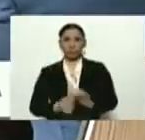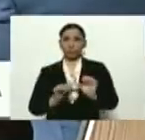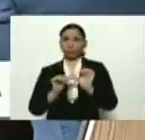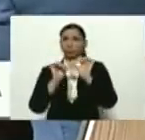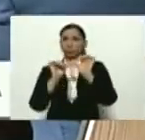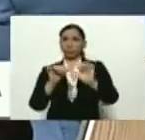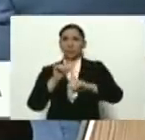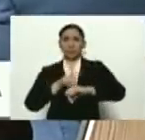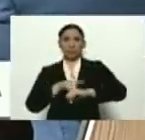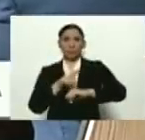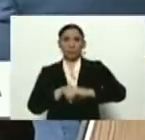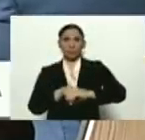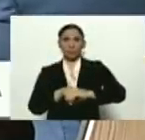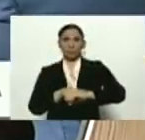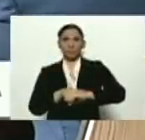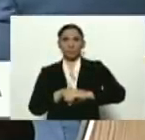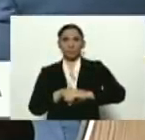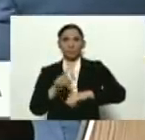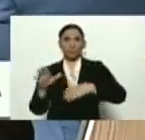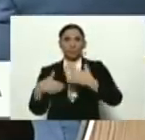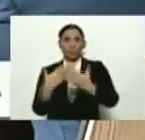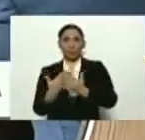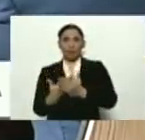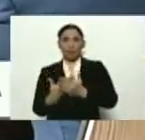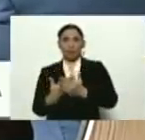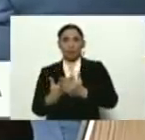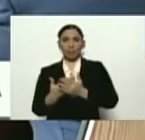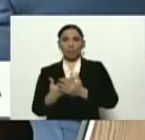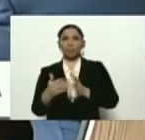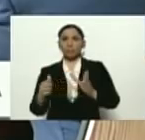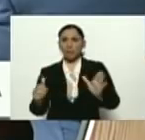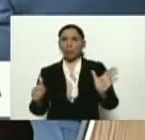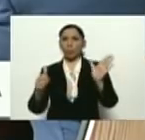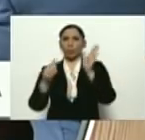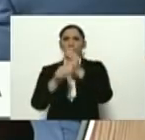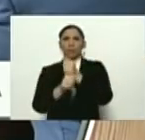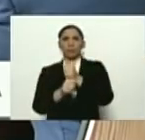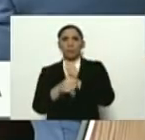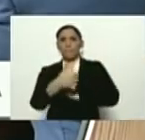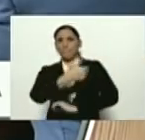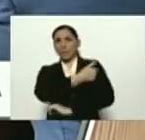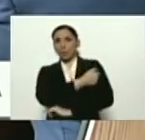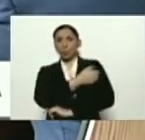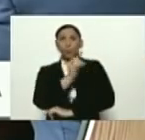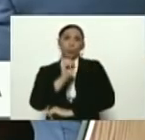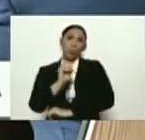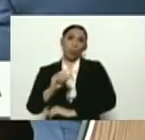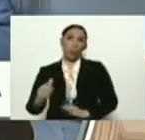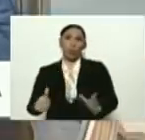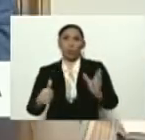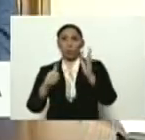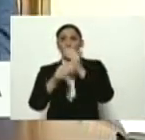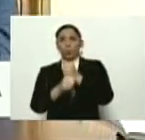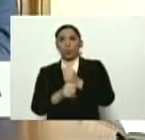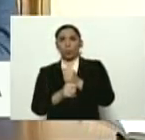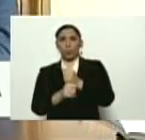el tiempo hasta que se consiga una vacuna, hasta que se consigan unos tratamientos.